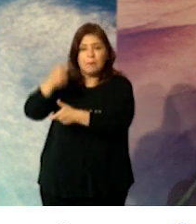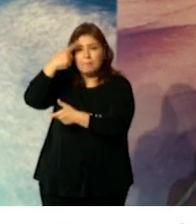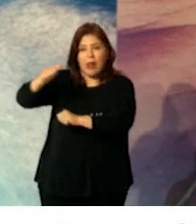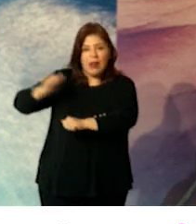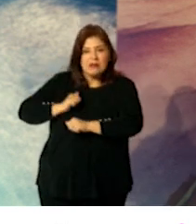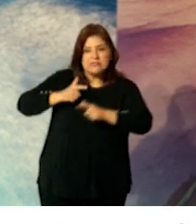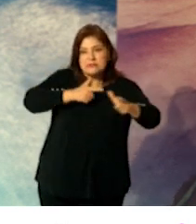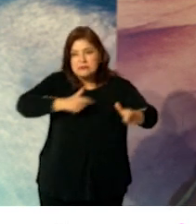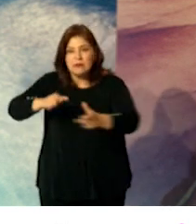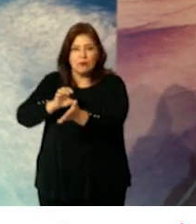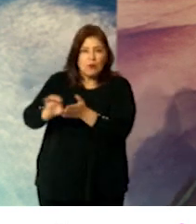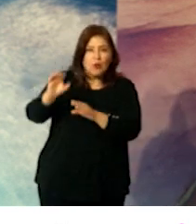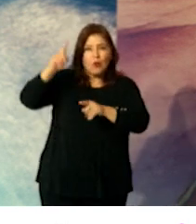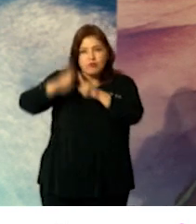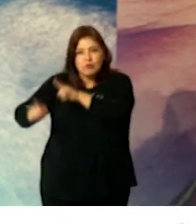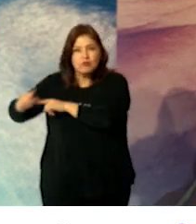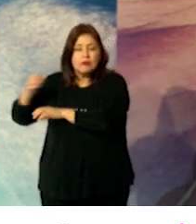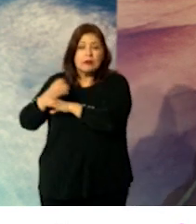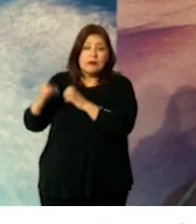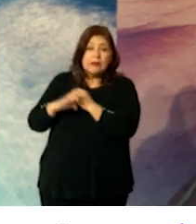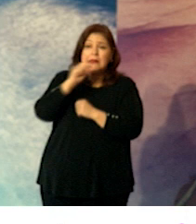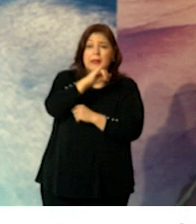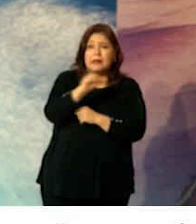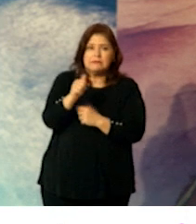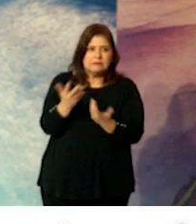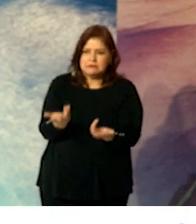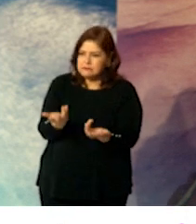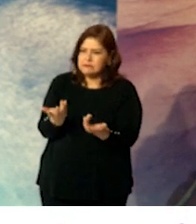hacer mejores armas. Entonces, ¿cómo afecta todo esto?